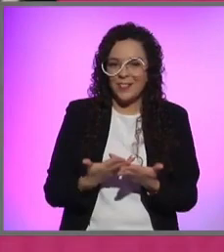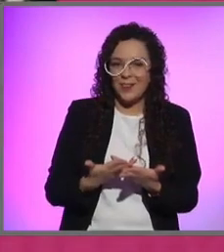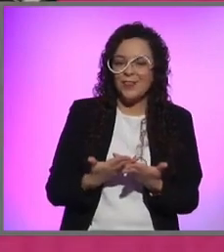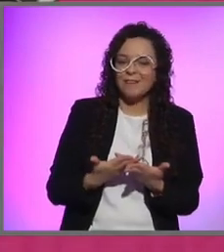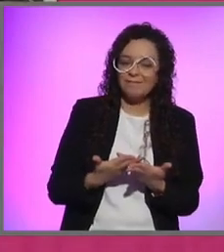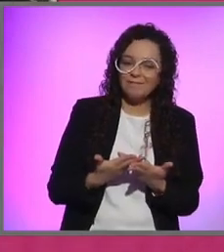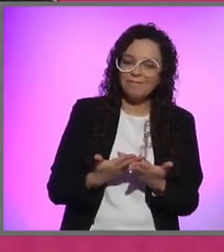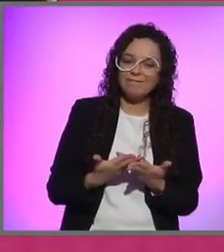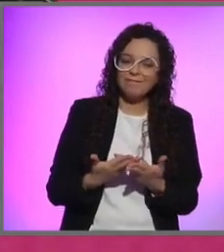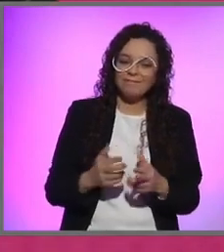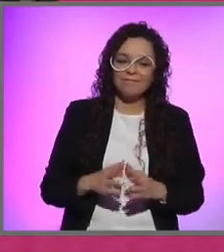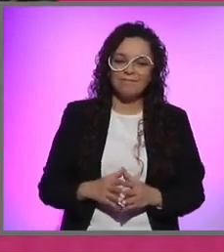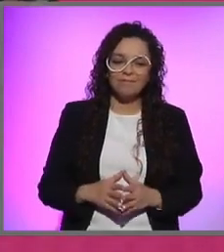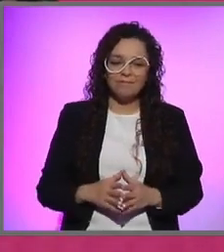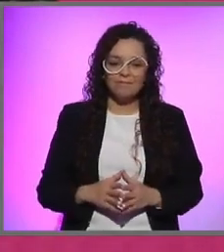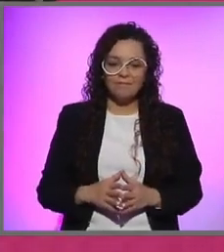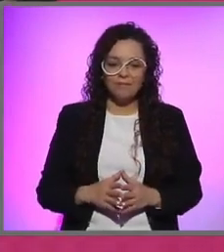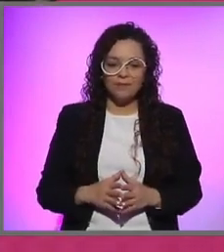professores.